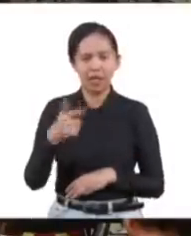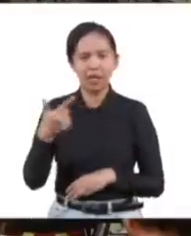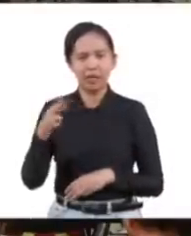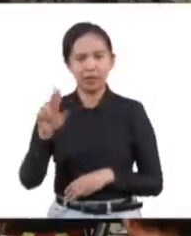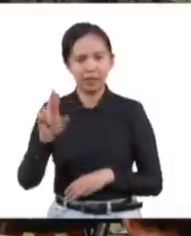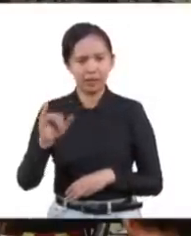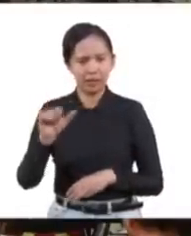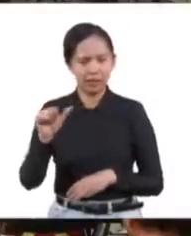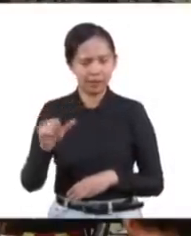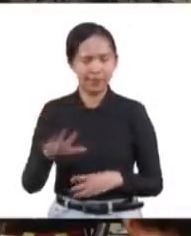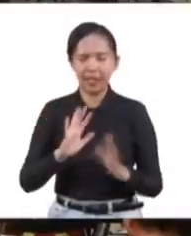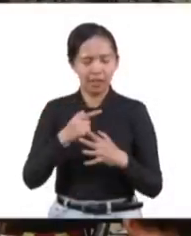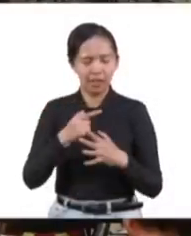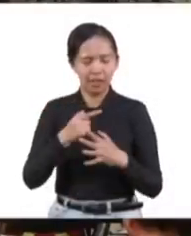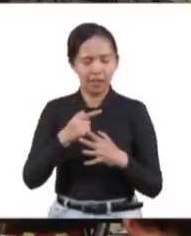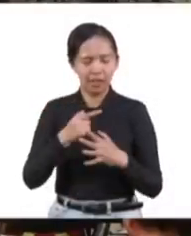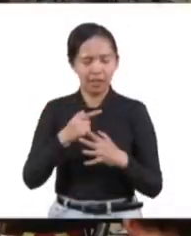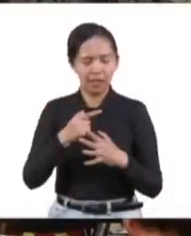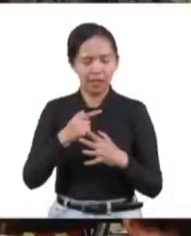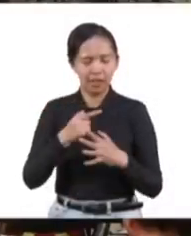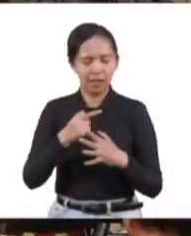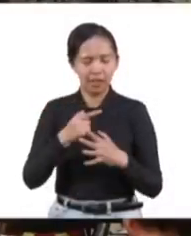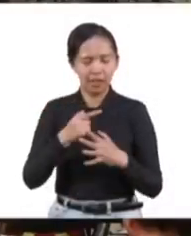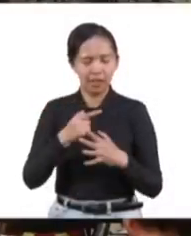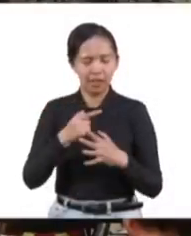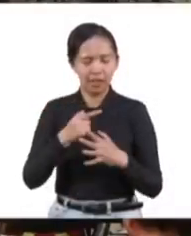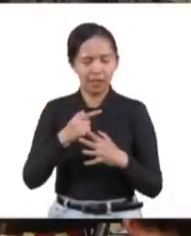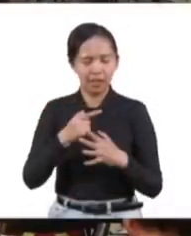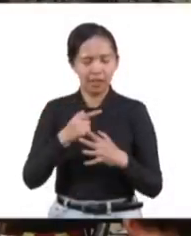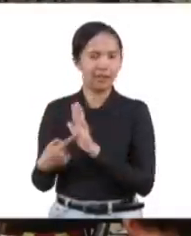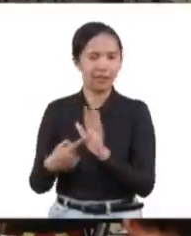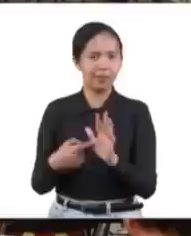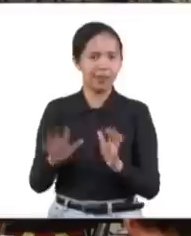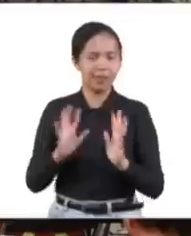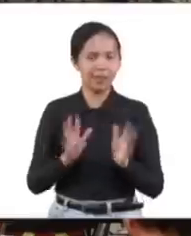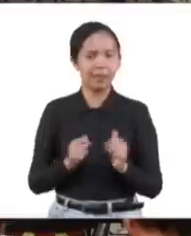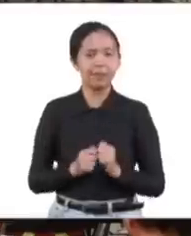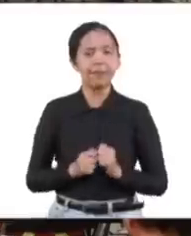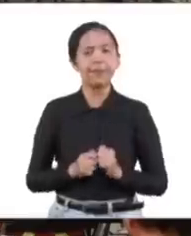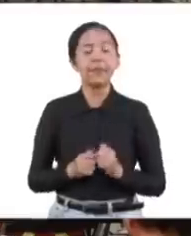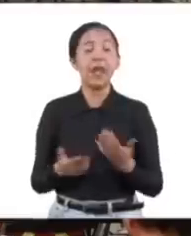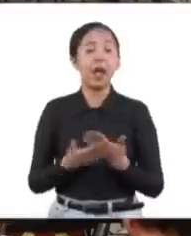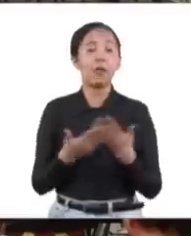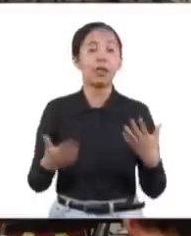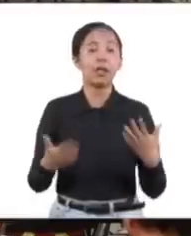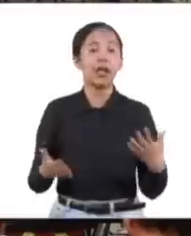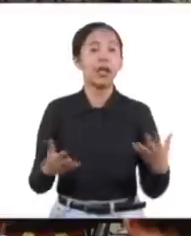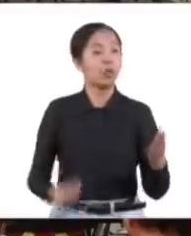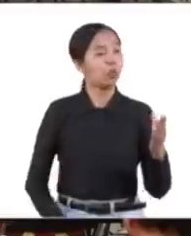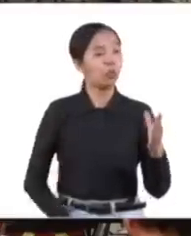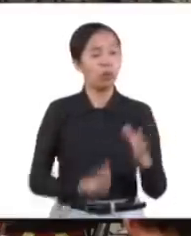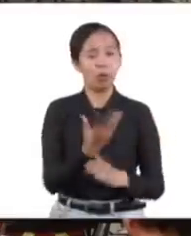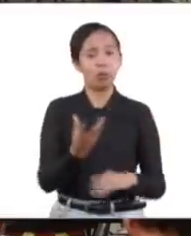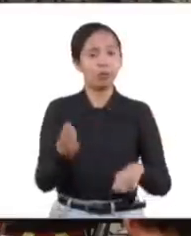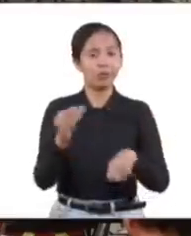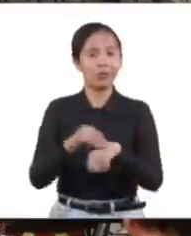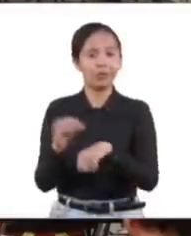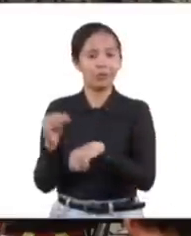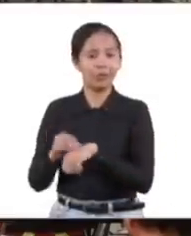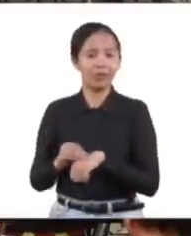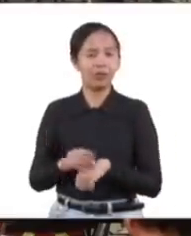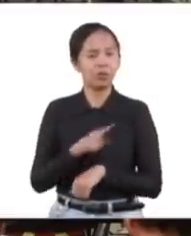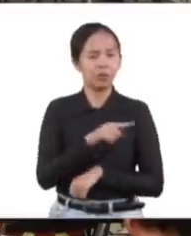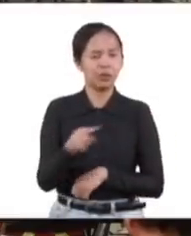ya mencionó Guillermo. Y se colocó completamente nuevo. Vieron estar